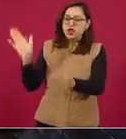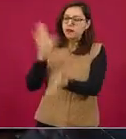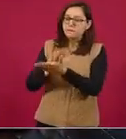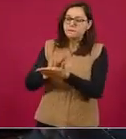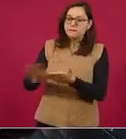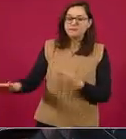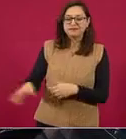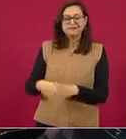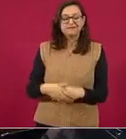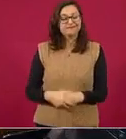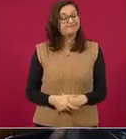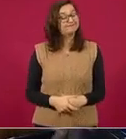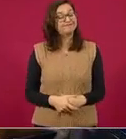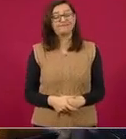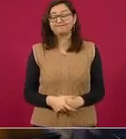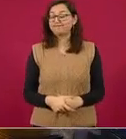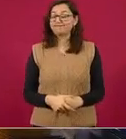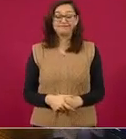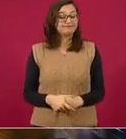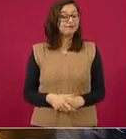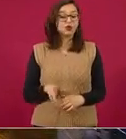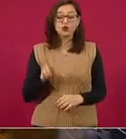desapareció.